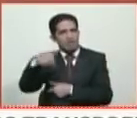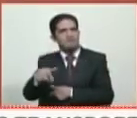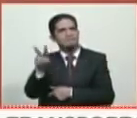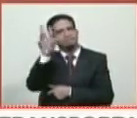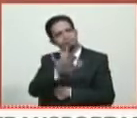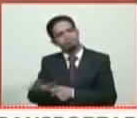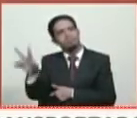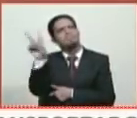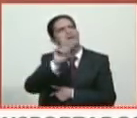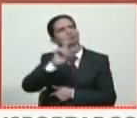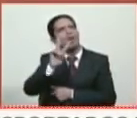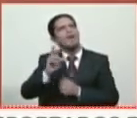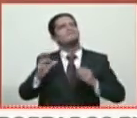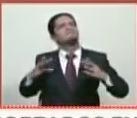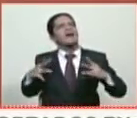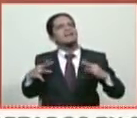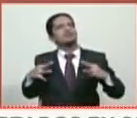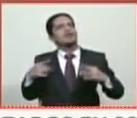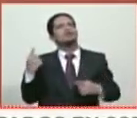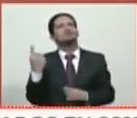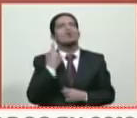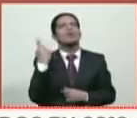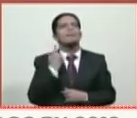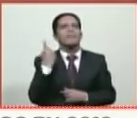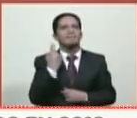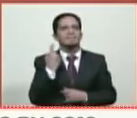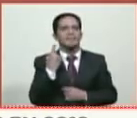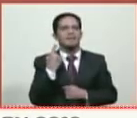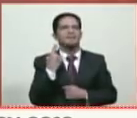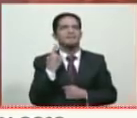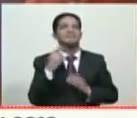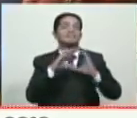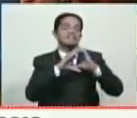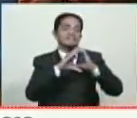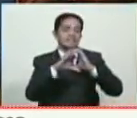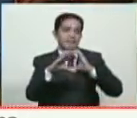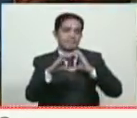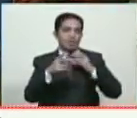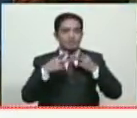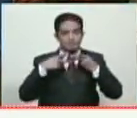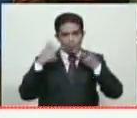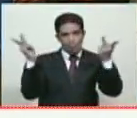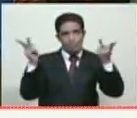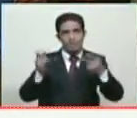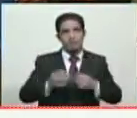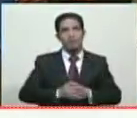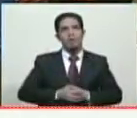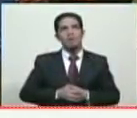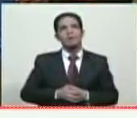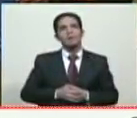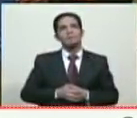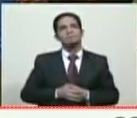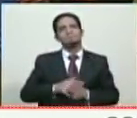de vacaciones, solamente en transporte, por supuesto, en transporte multimodal, en transporte público,